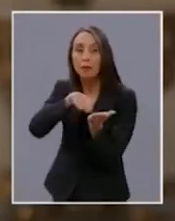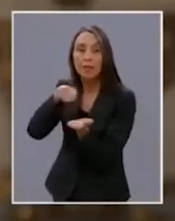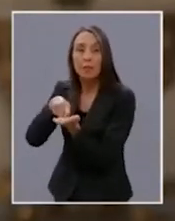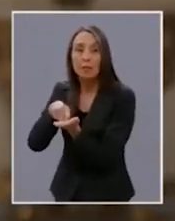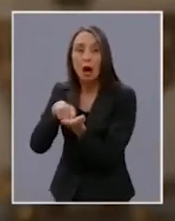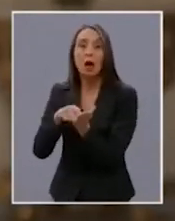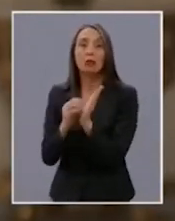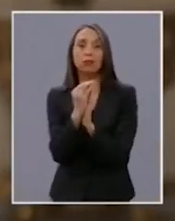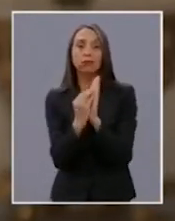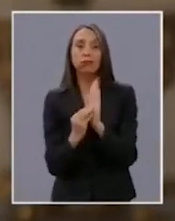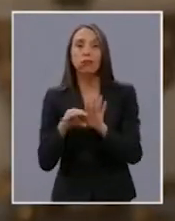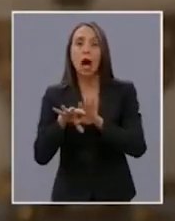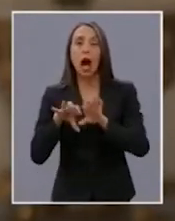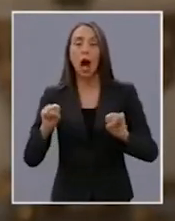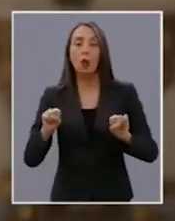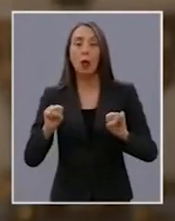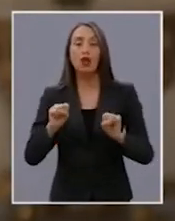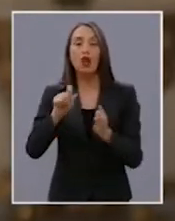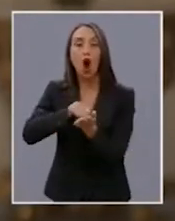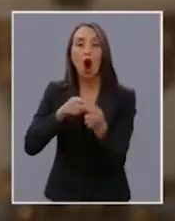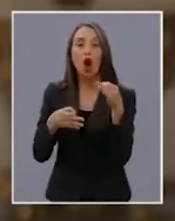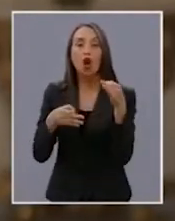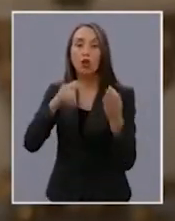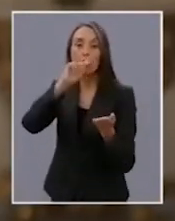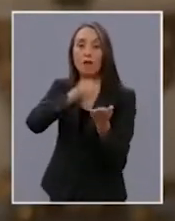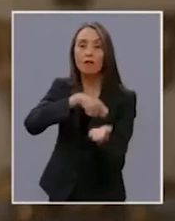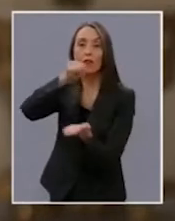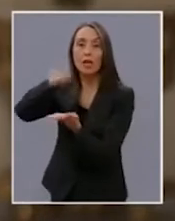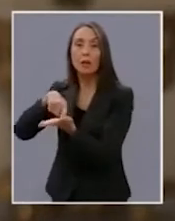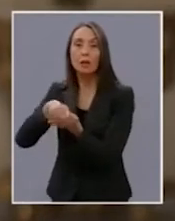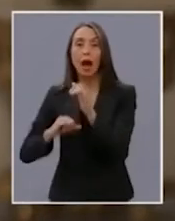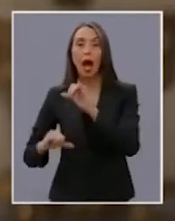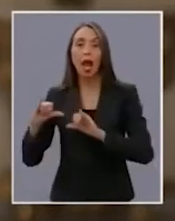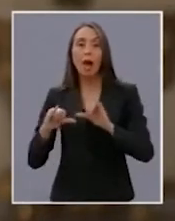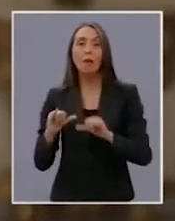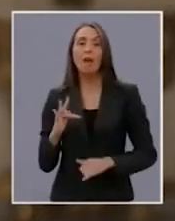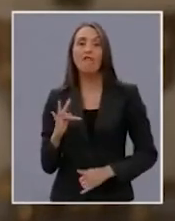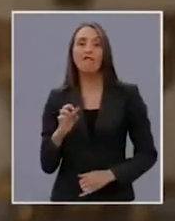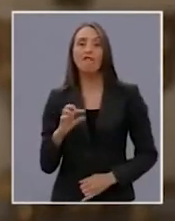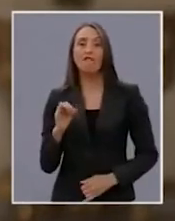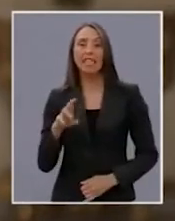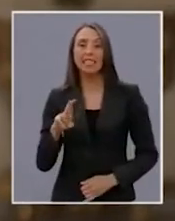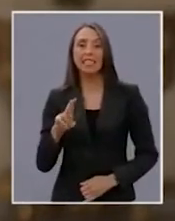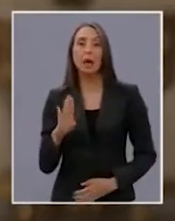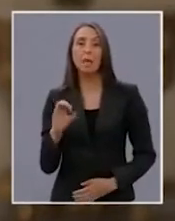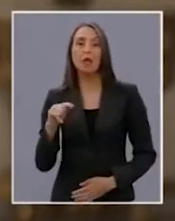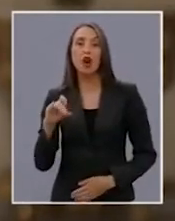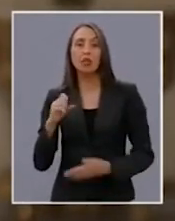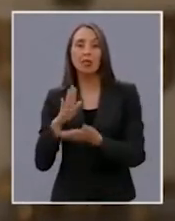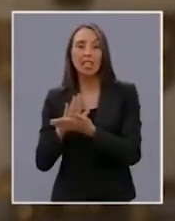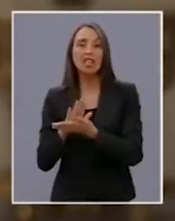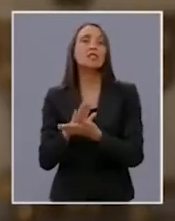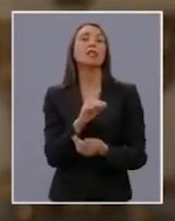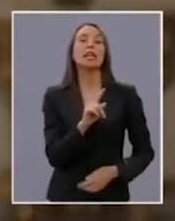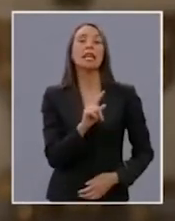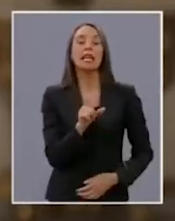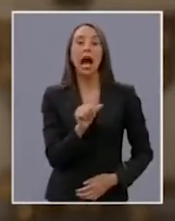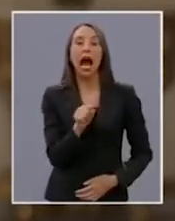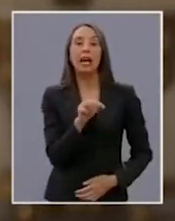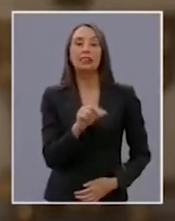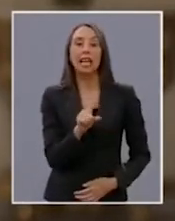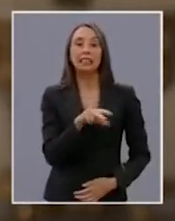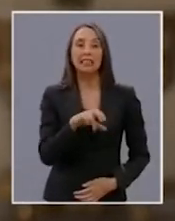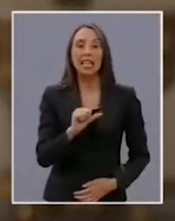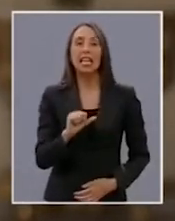en acuerdos y en firmar contratos con los laboratorios Pfizer-BioNTech, Sinovac, AstraZeneca, Janssen y Johnson &